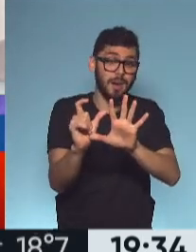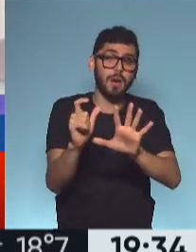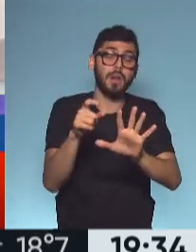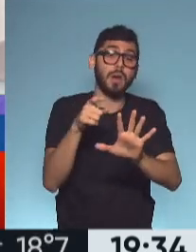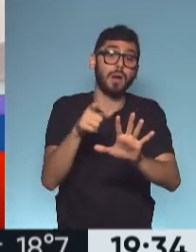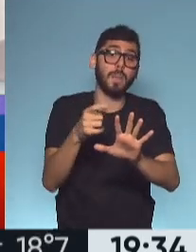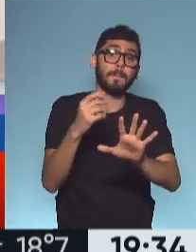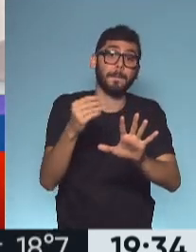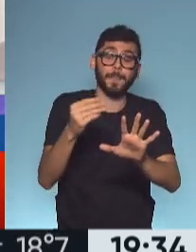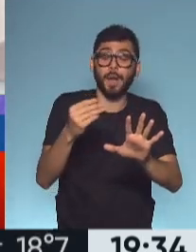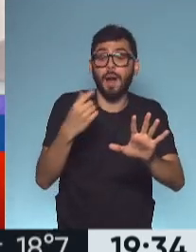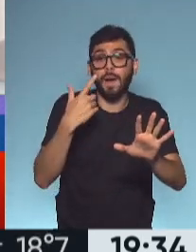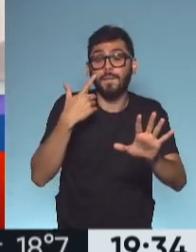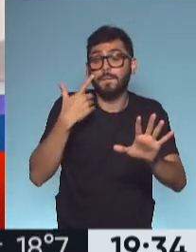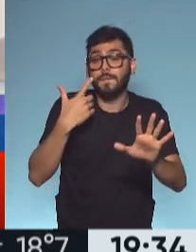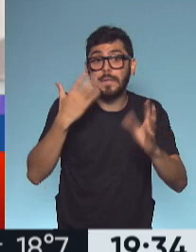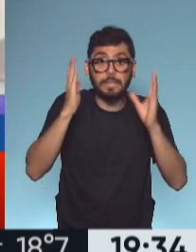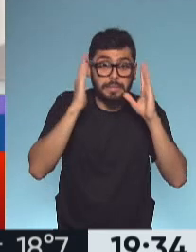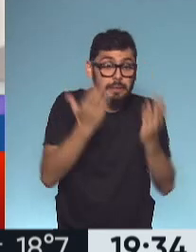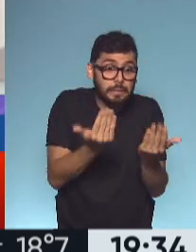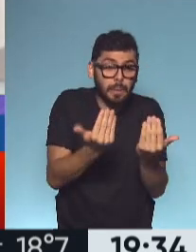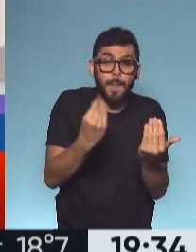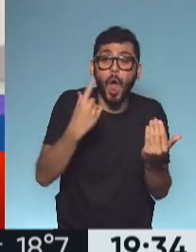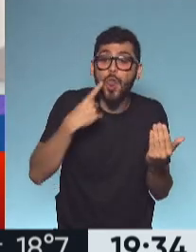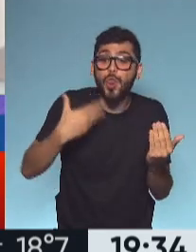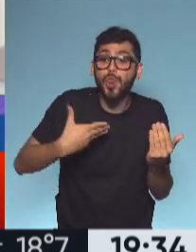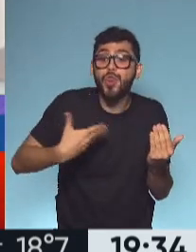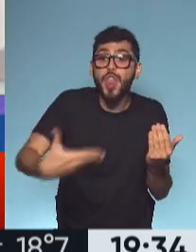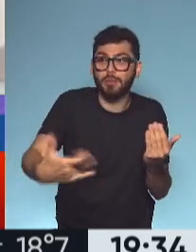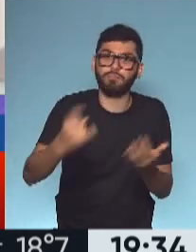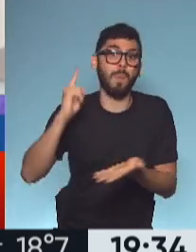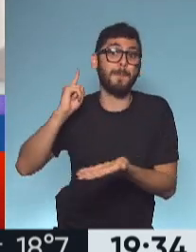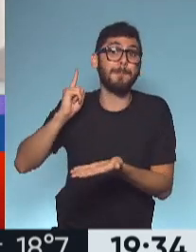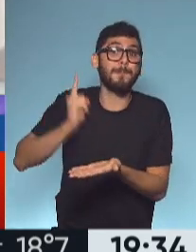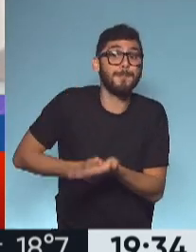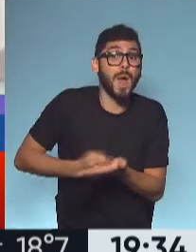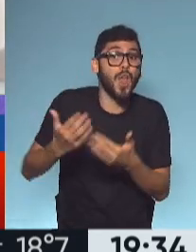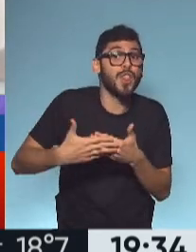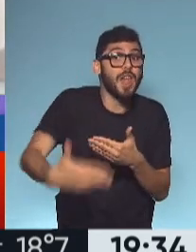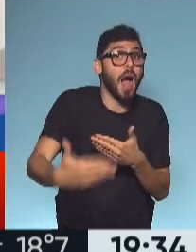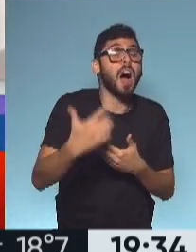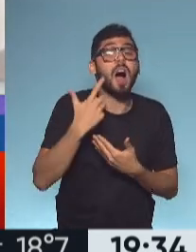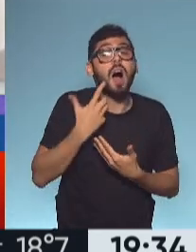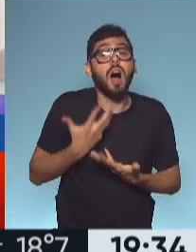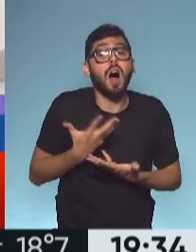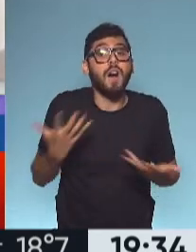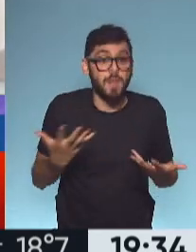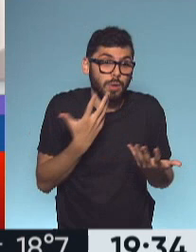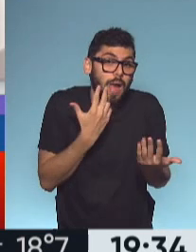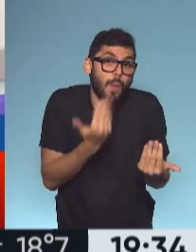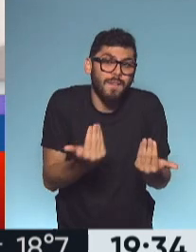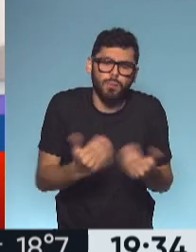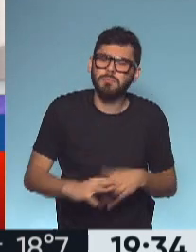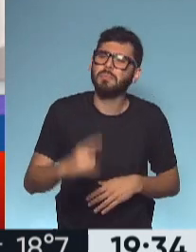para que a partir de los próximos días poder tener mayor claridad en lo que deben ser las medidas que se adopten a futuro. ¿Y qué tendría que pasar?